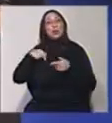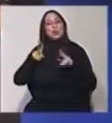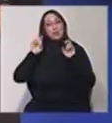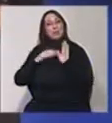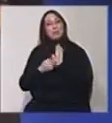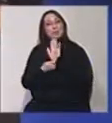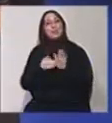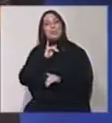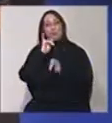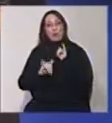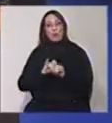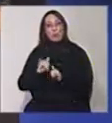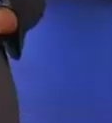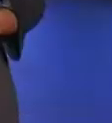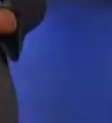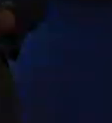este informe.